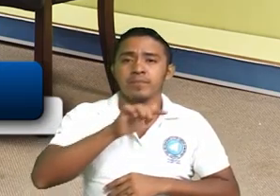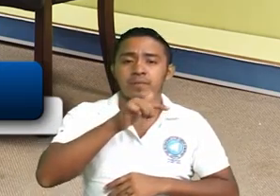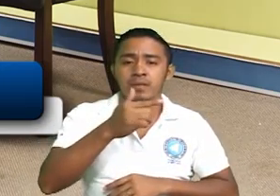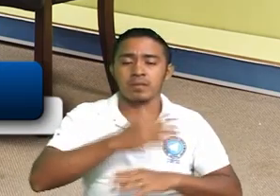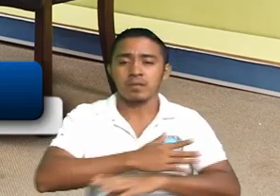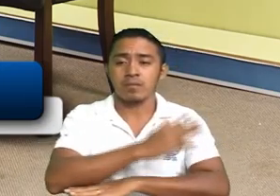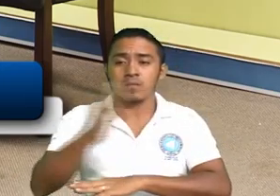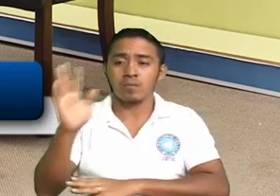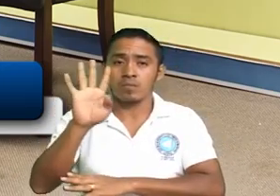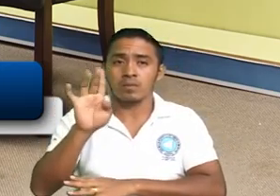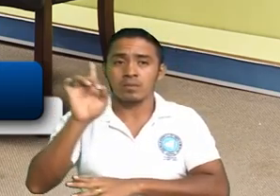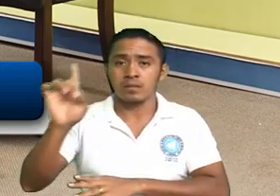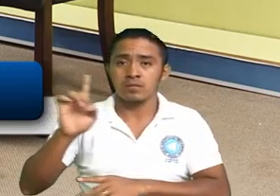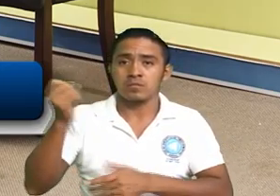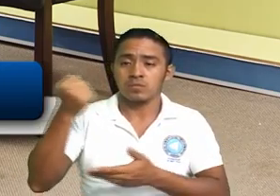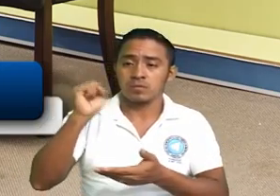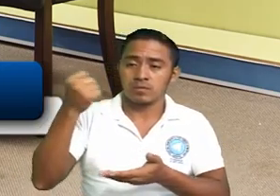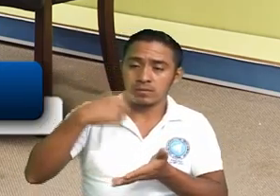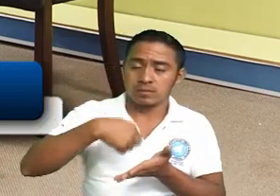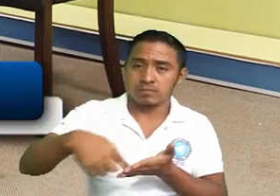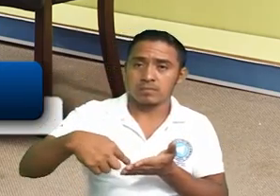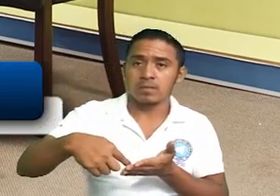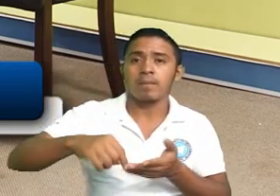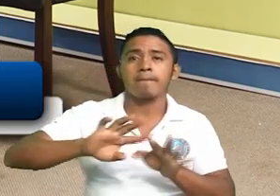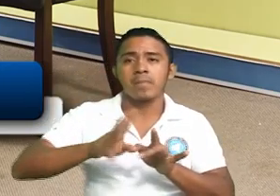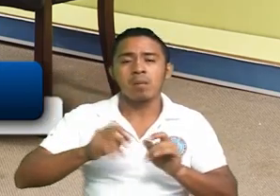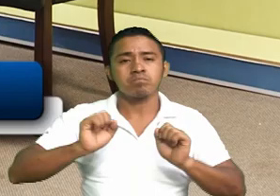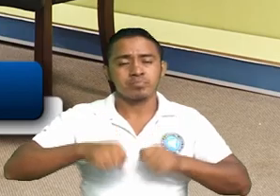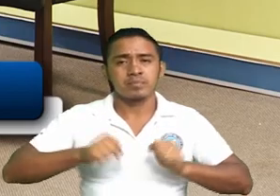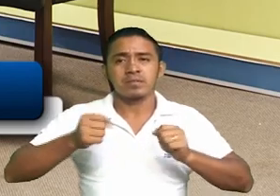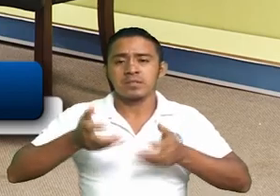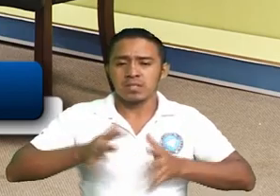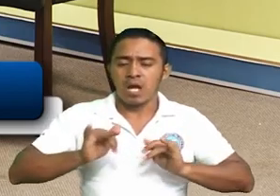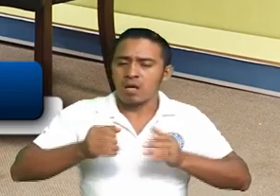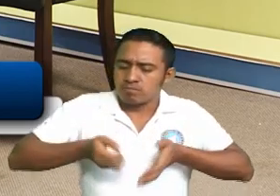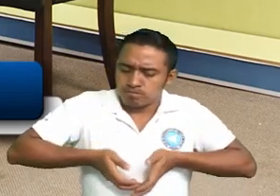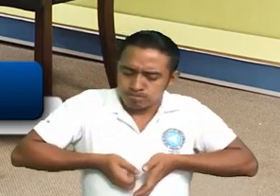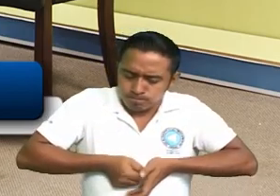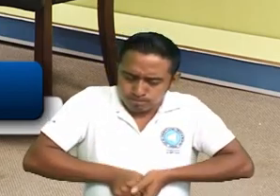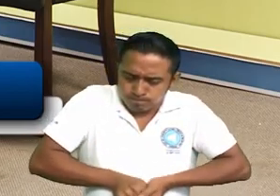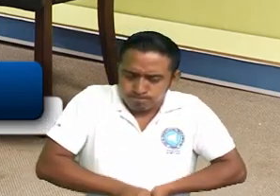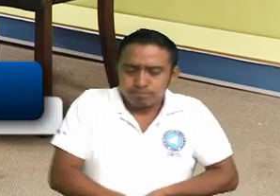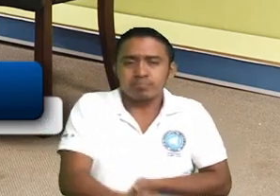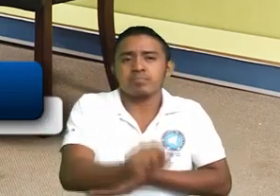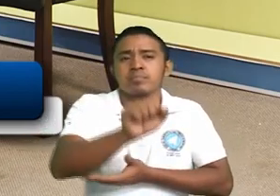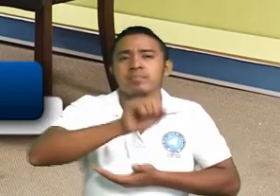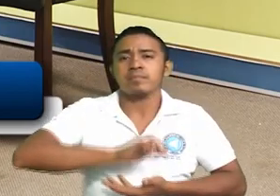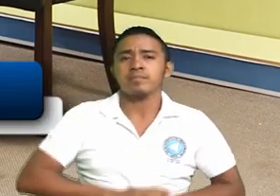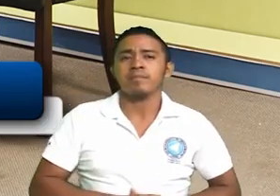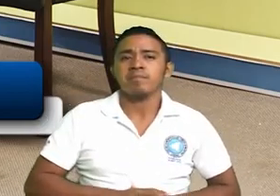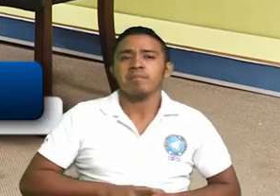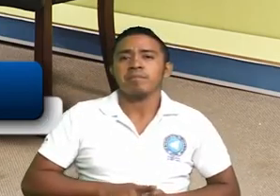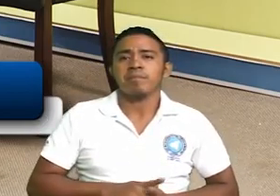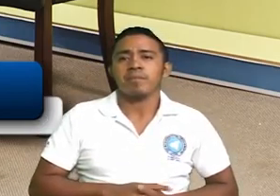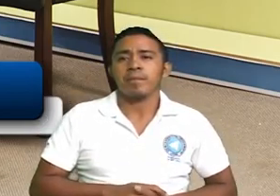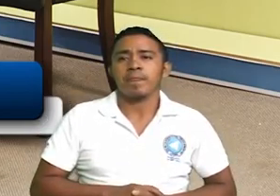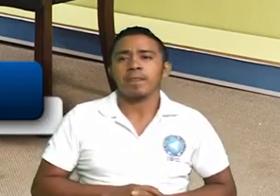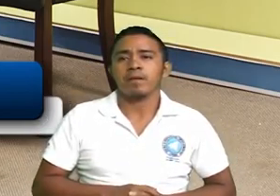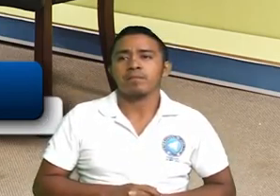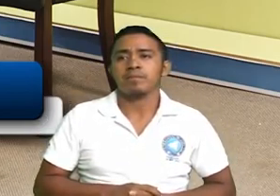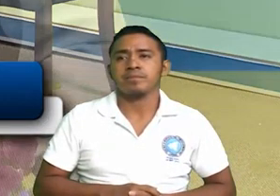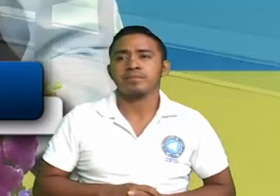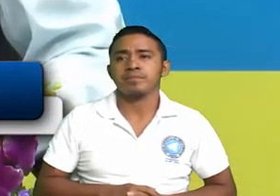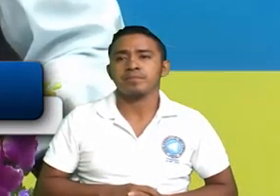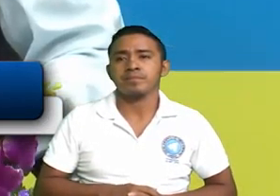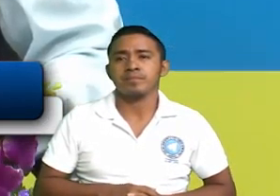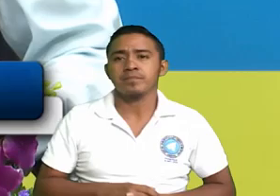37 semanas de gestación, ese bebé ya está plenamente formado y puede tener una vida extrauterina sin necesidad de ningún otro